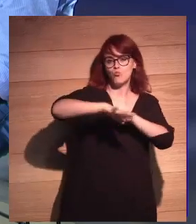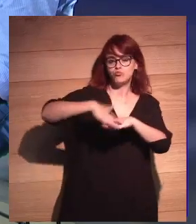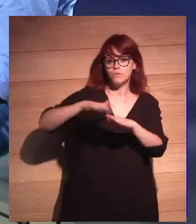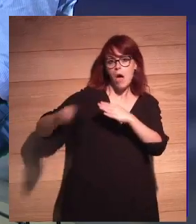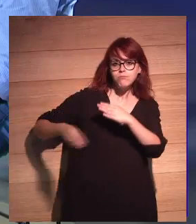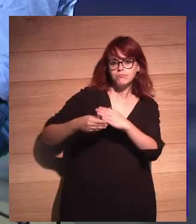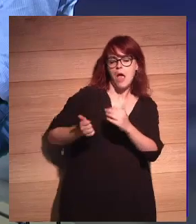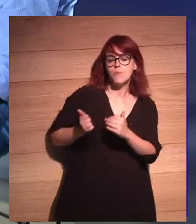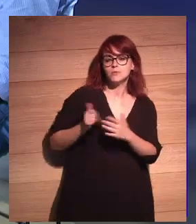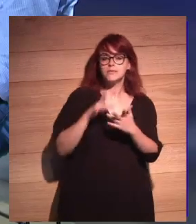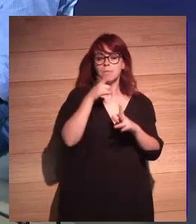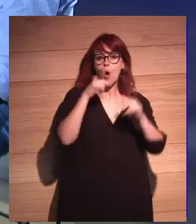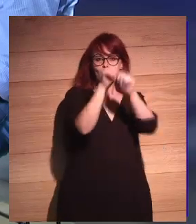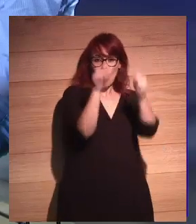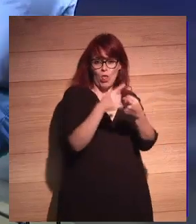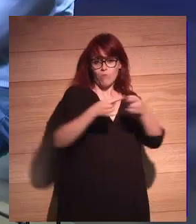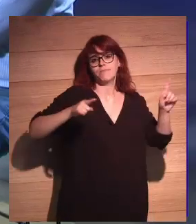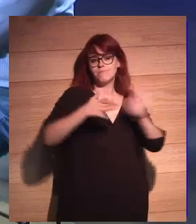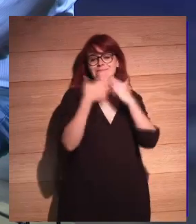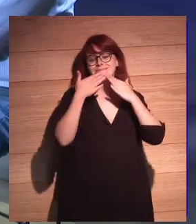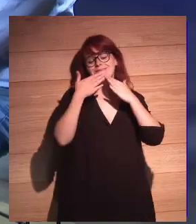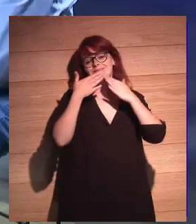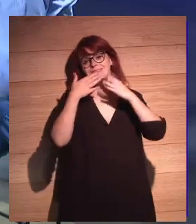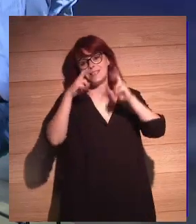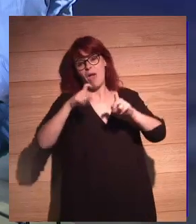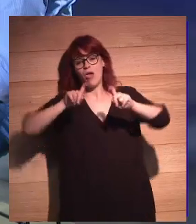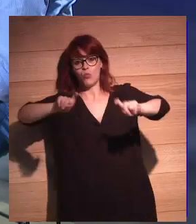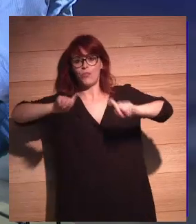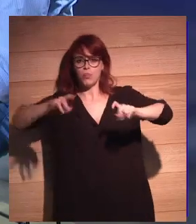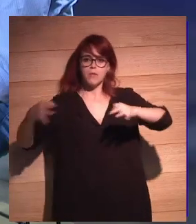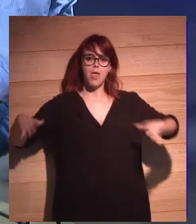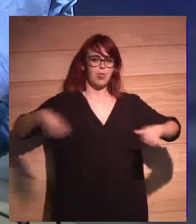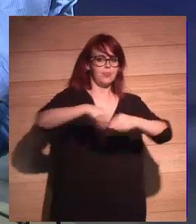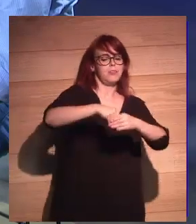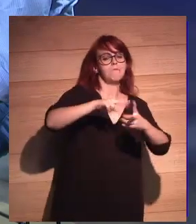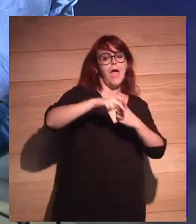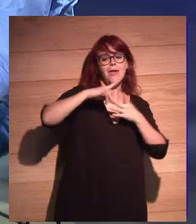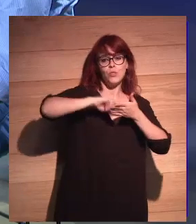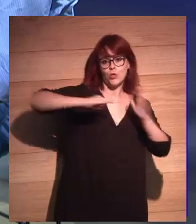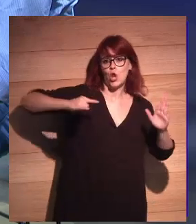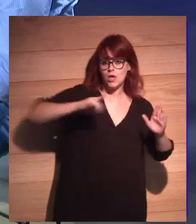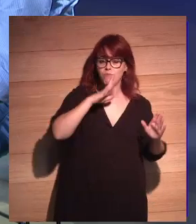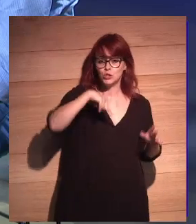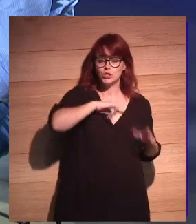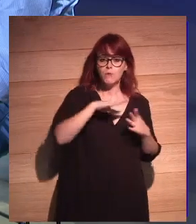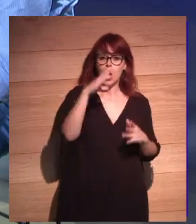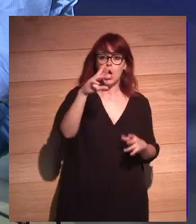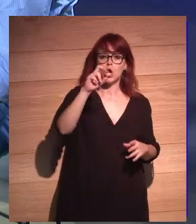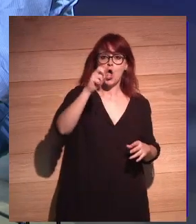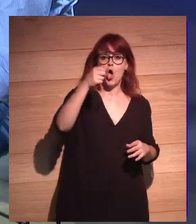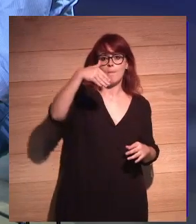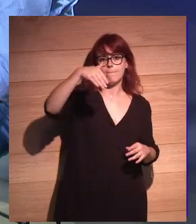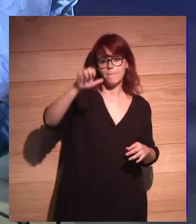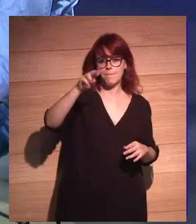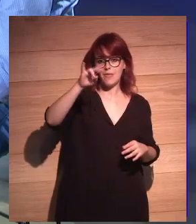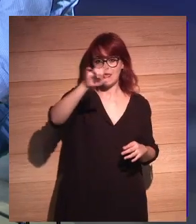del paradigma que se está rompiendo con la educación y que tiene que integrar las nuevas tecnologías. Como trabajamos en Cronville, estamos basados